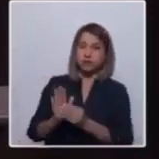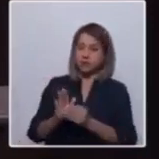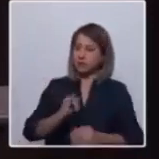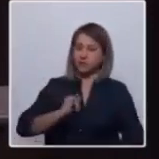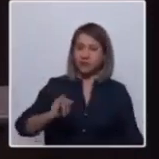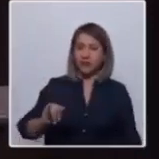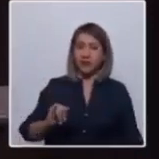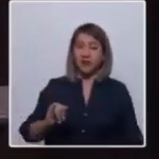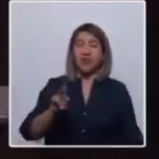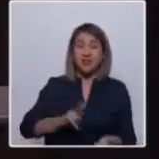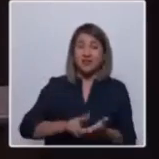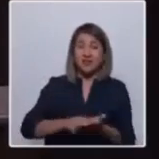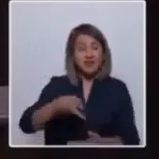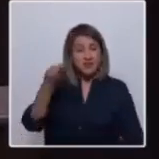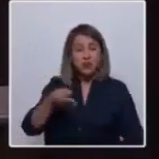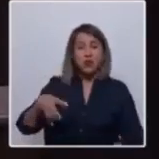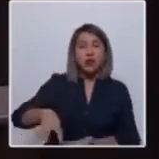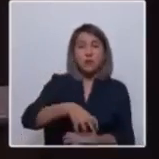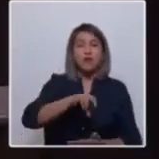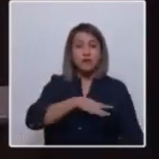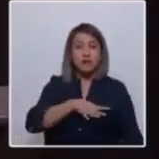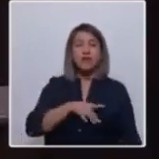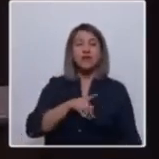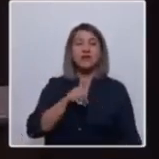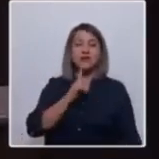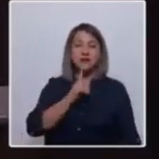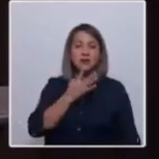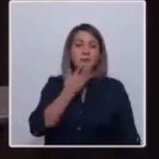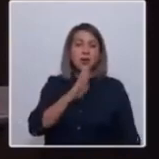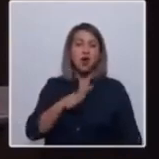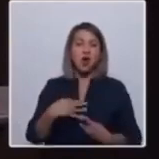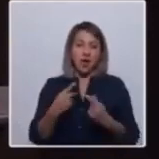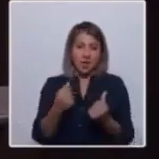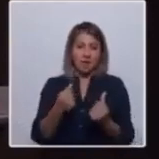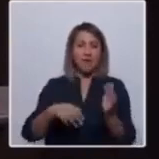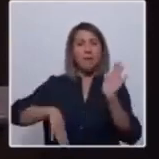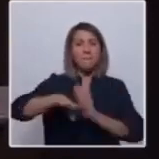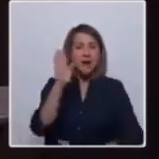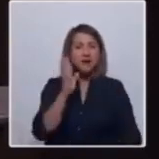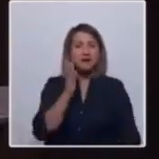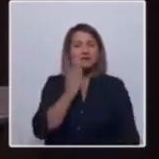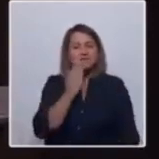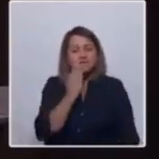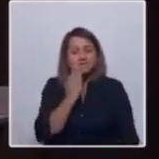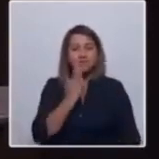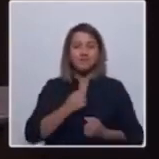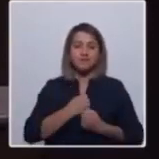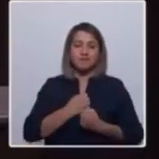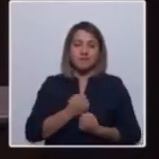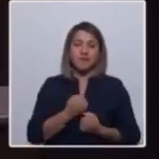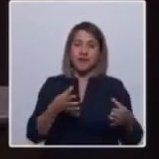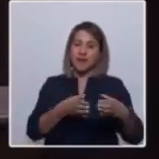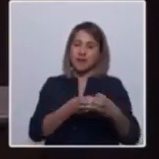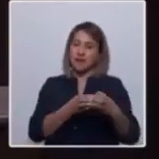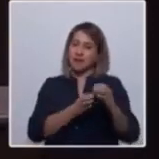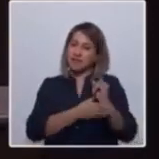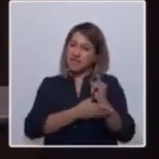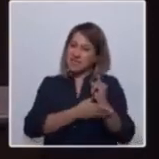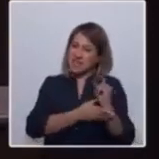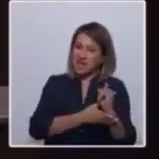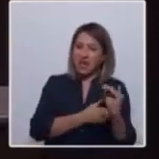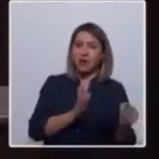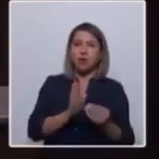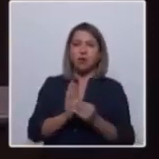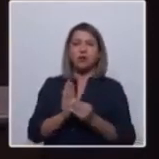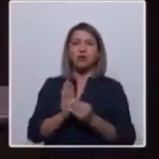segura que el pueblo de Chile tiene una mejor alma y mayor nobleza que la extrema izquierda ha plasmado en este